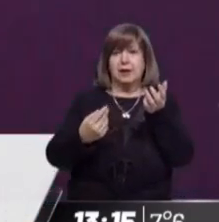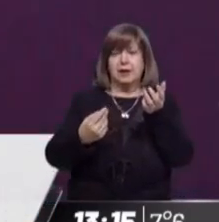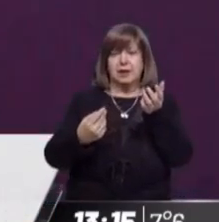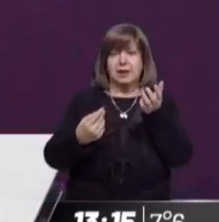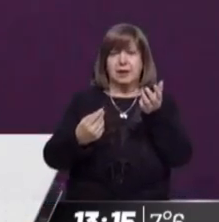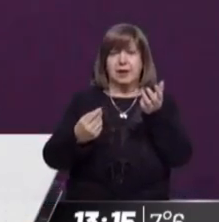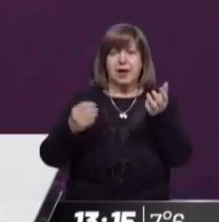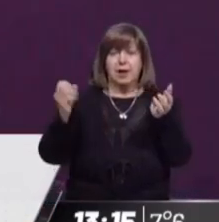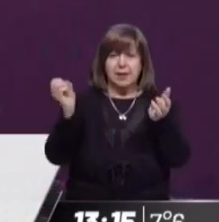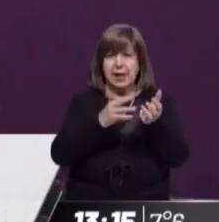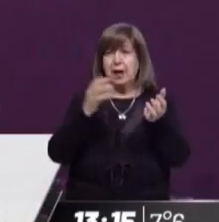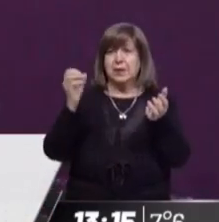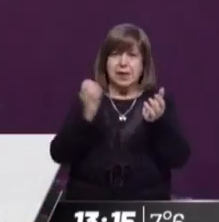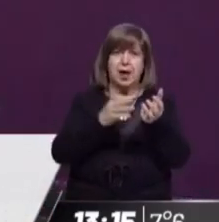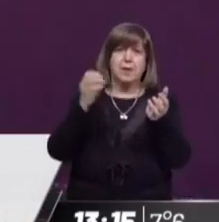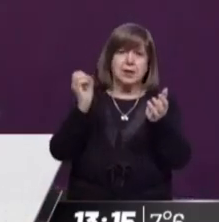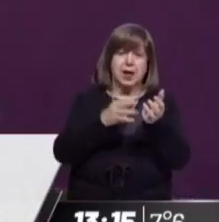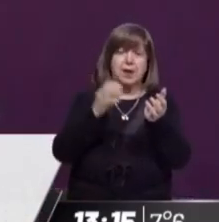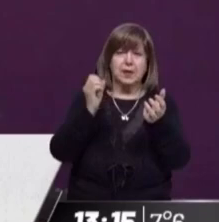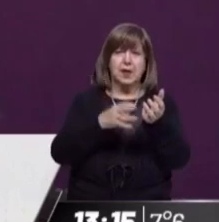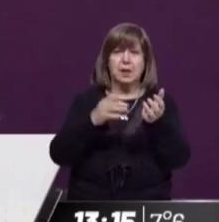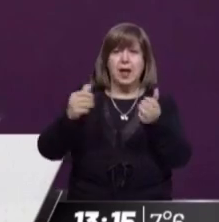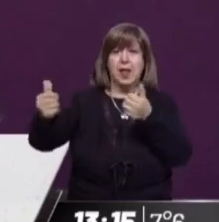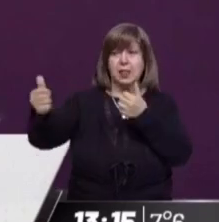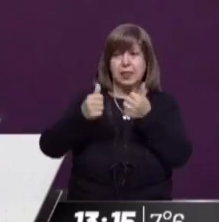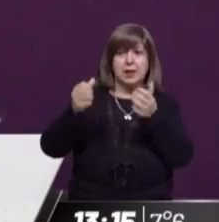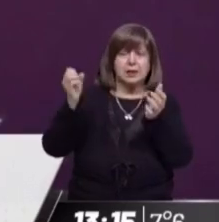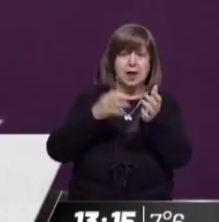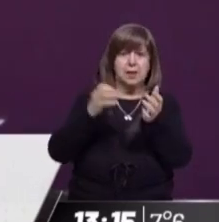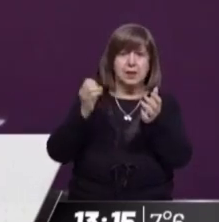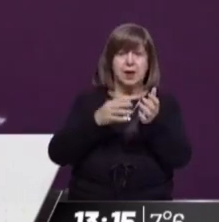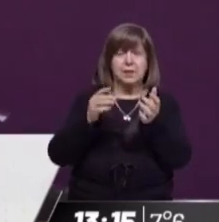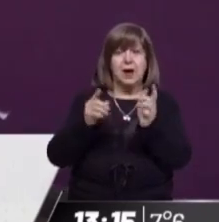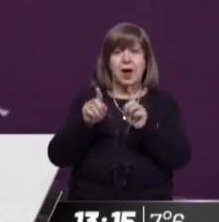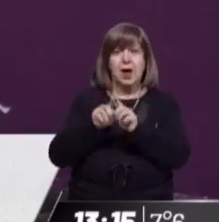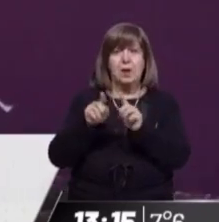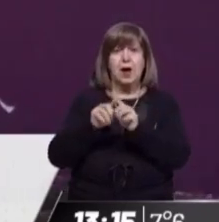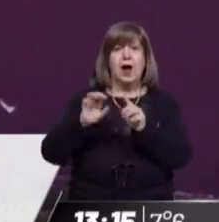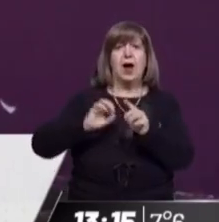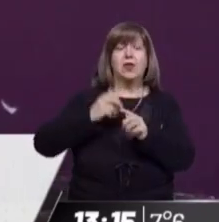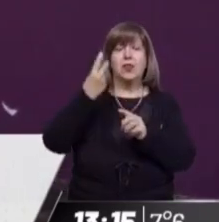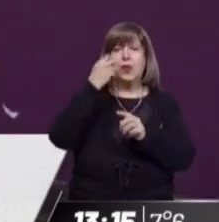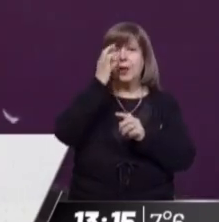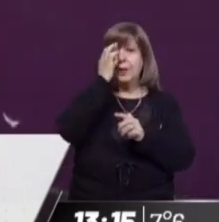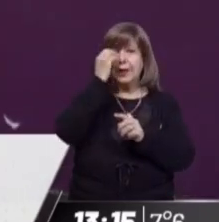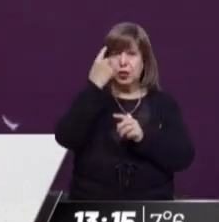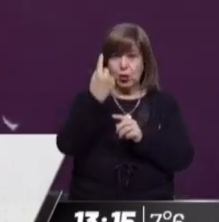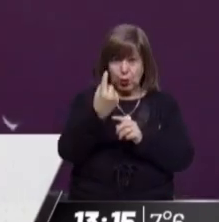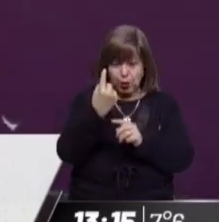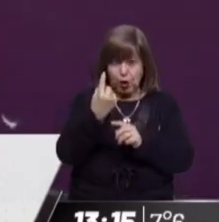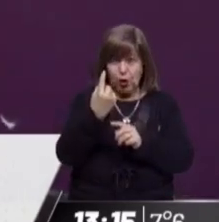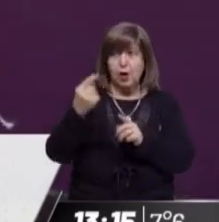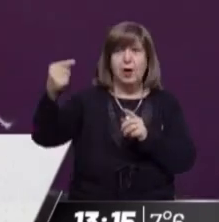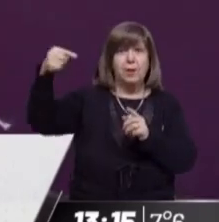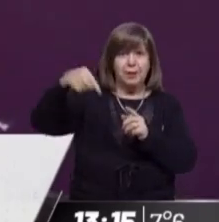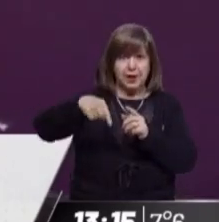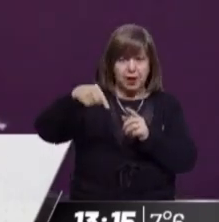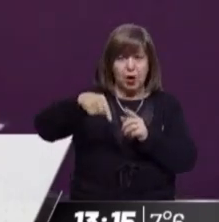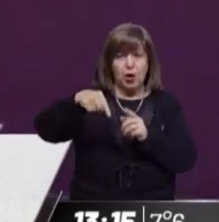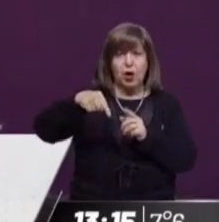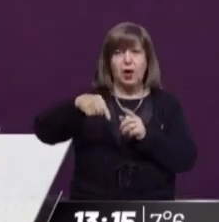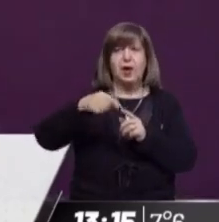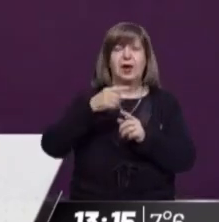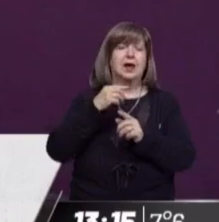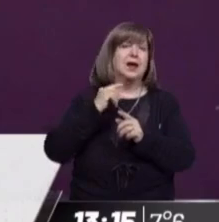restricción te llama él me llama viola la perimetral cuando la viola en el 2021 el 11 de el 13 de